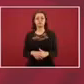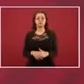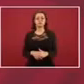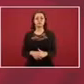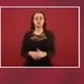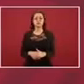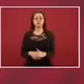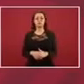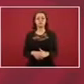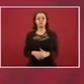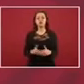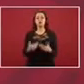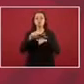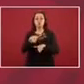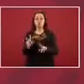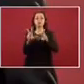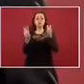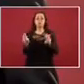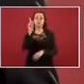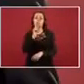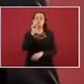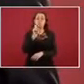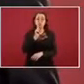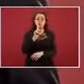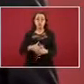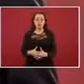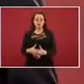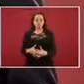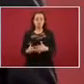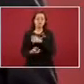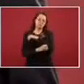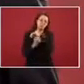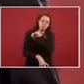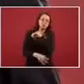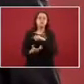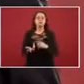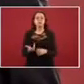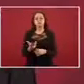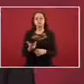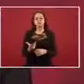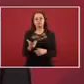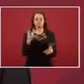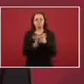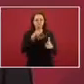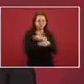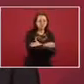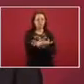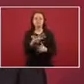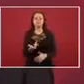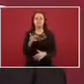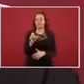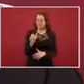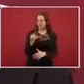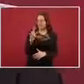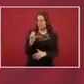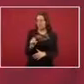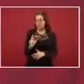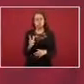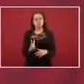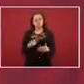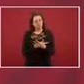quitar las penas para mujeres que optan por el aborto, que no se considere delito, si nosotros